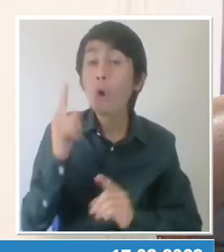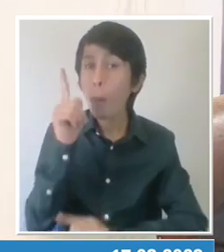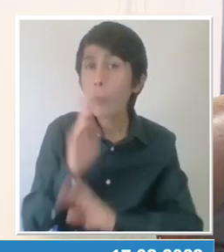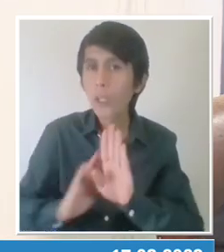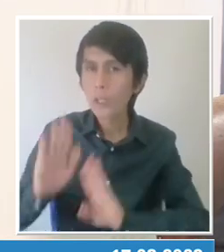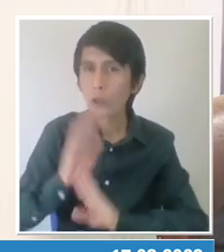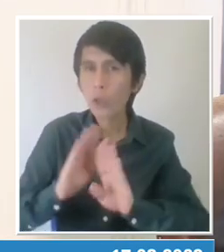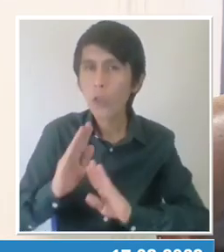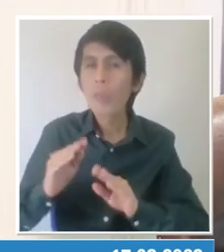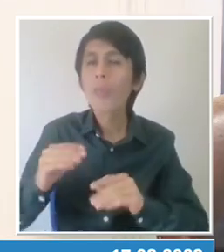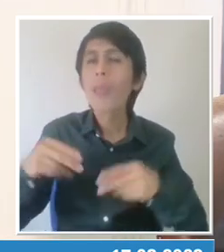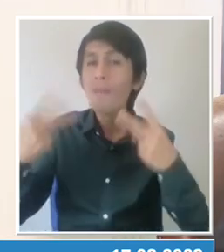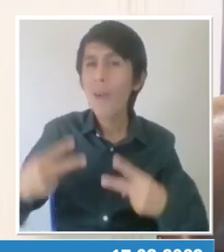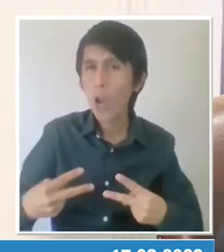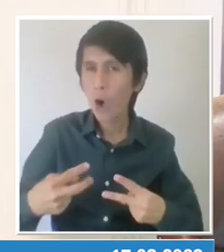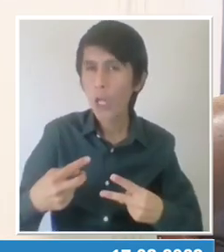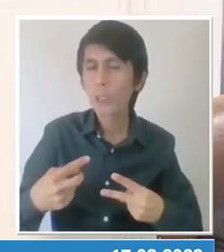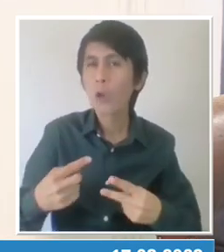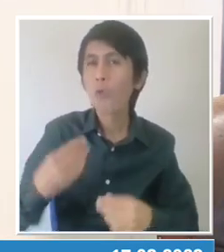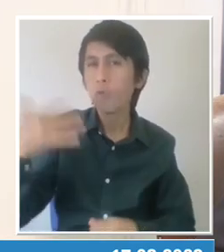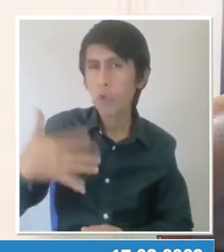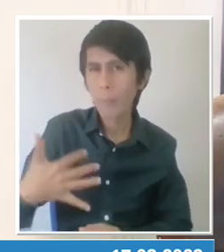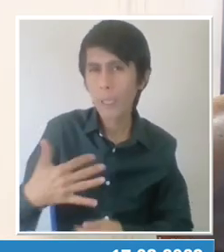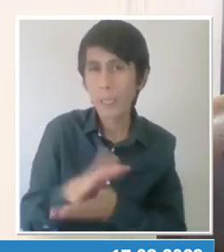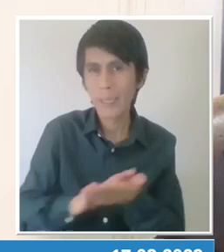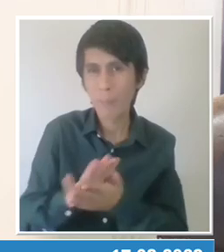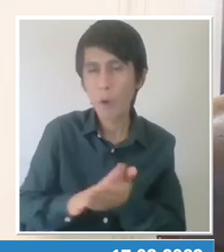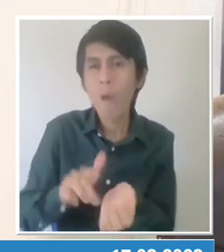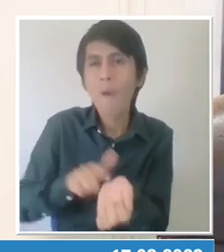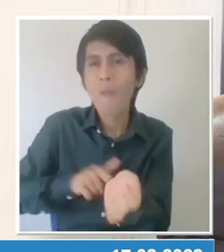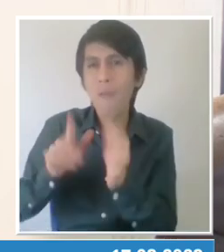la familia, la seguridad,